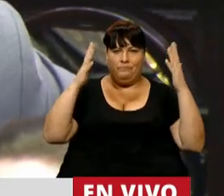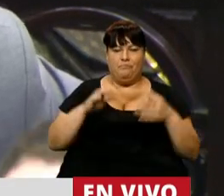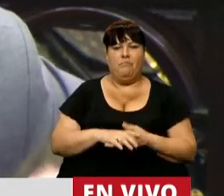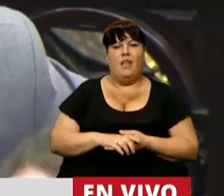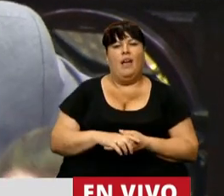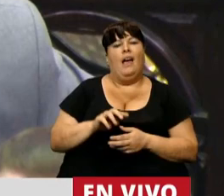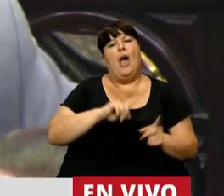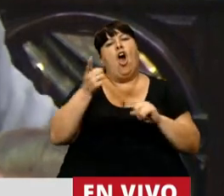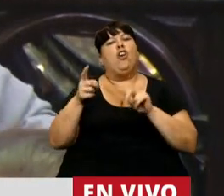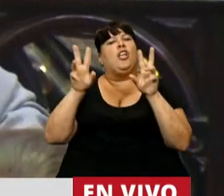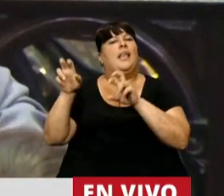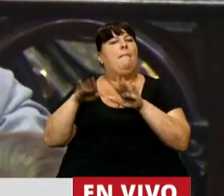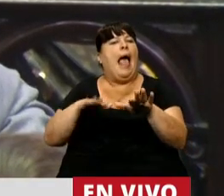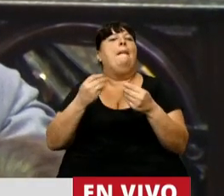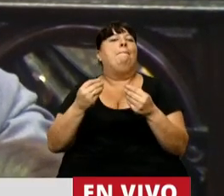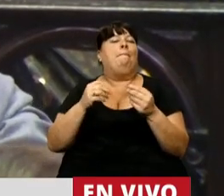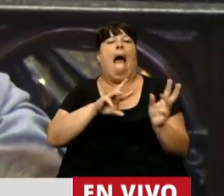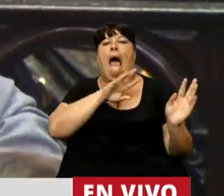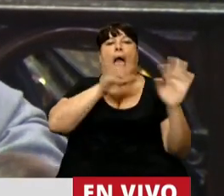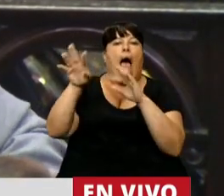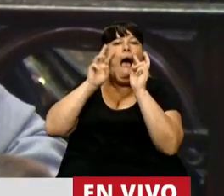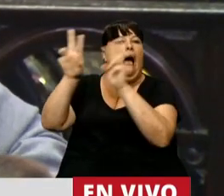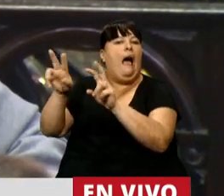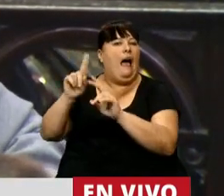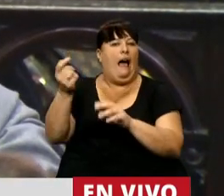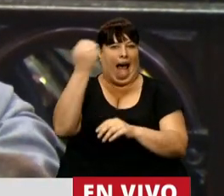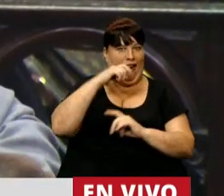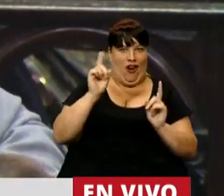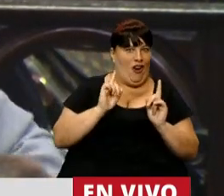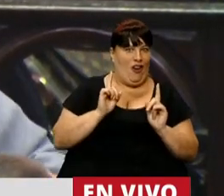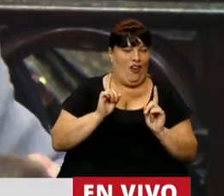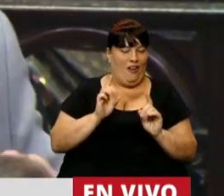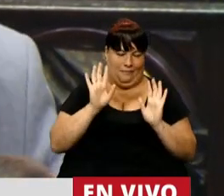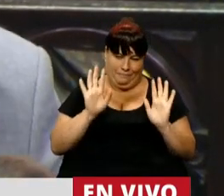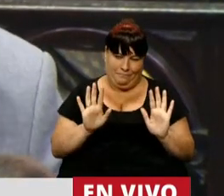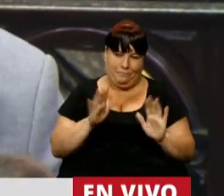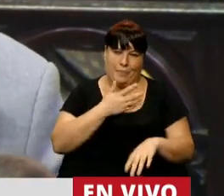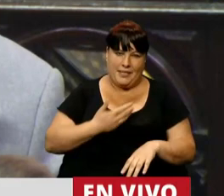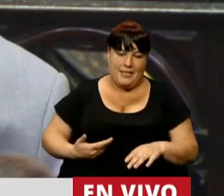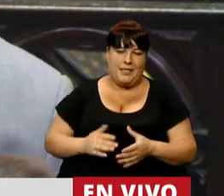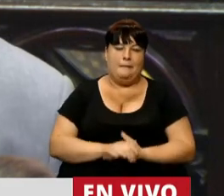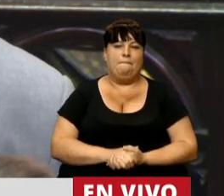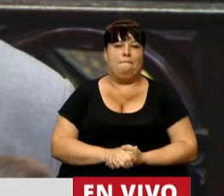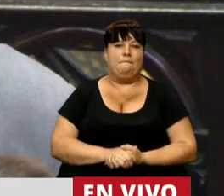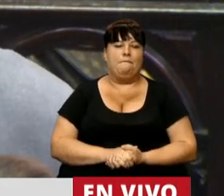con otra cosa para distraer la atención. Mire, presidente,